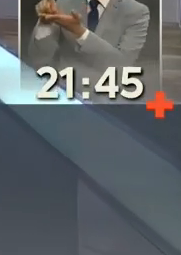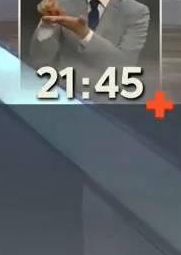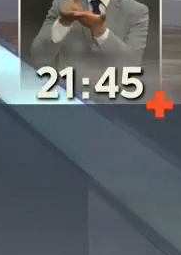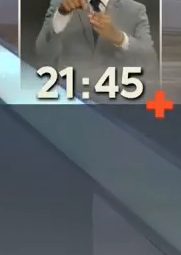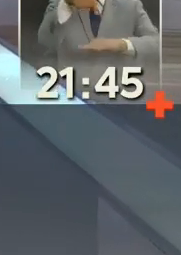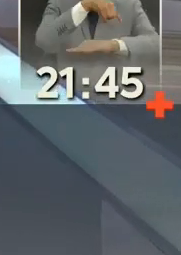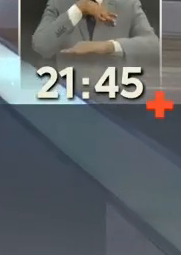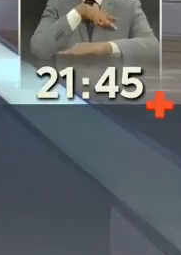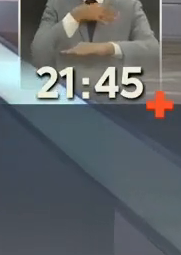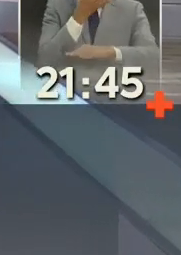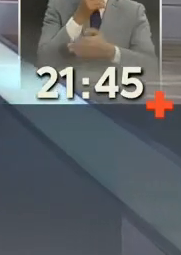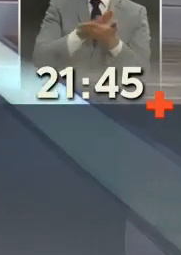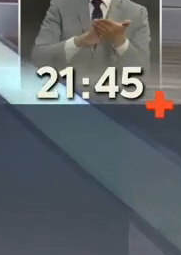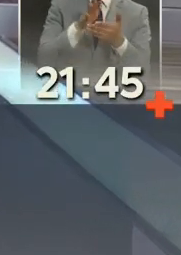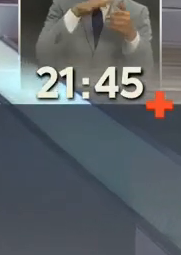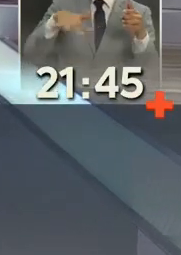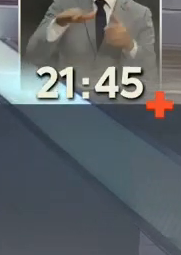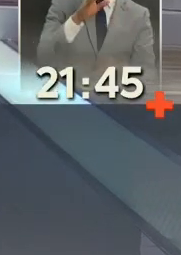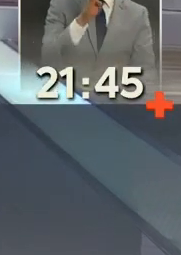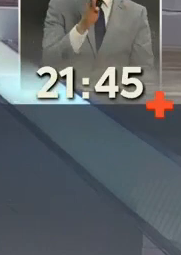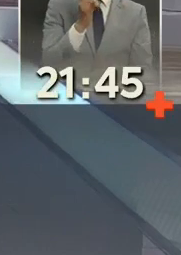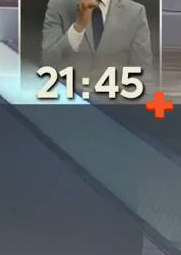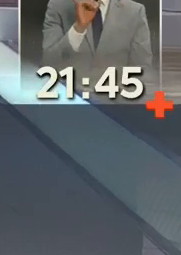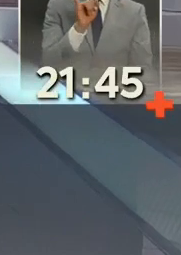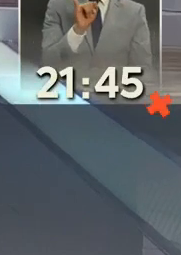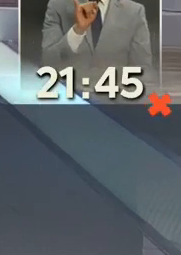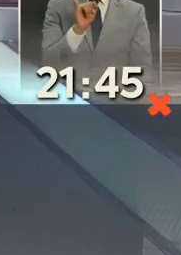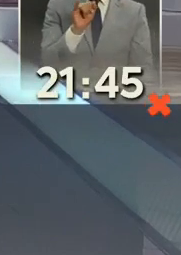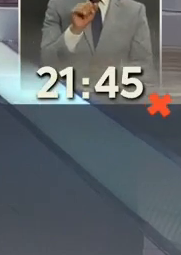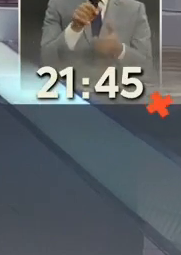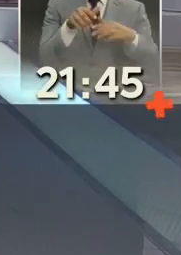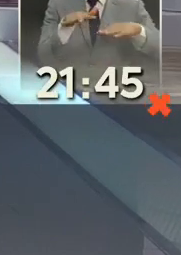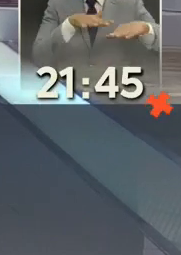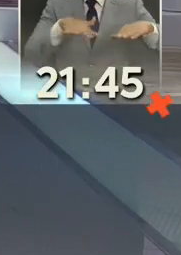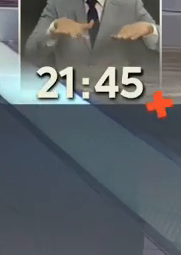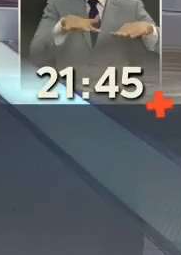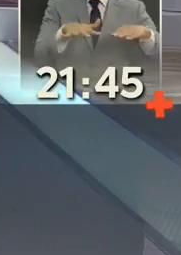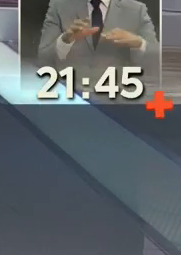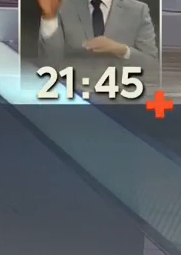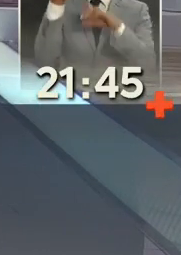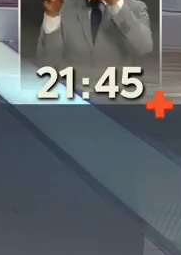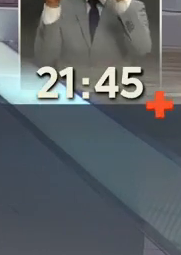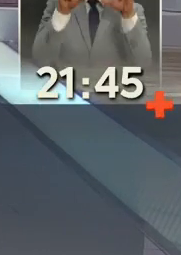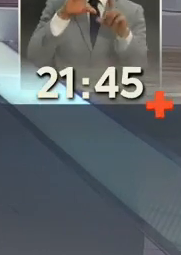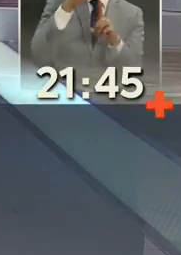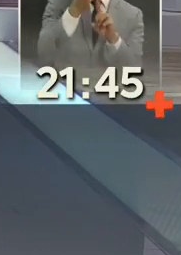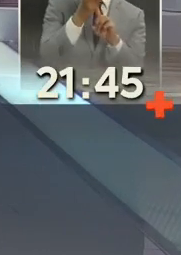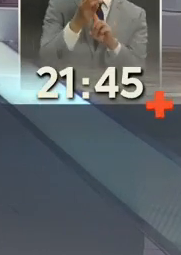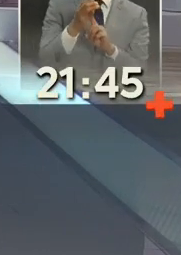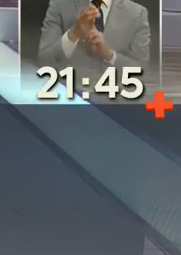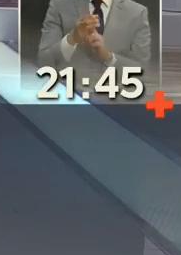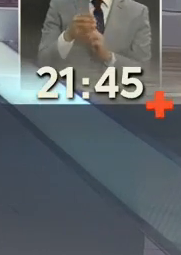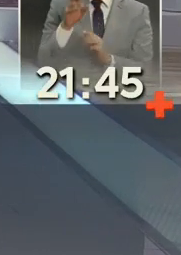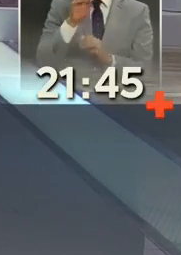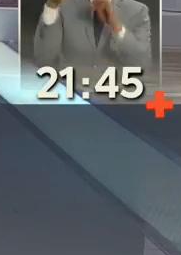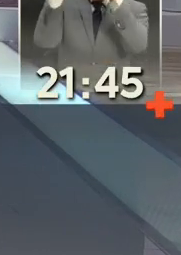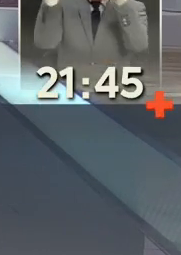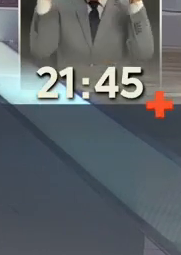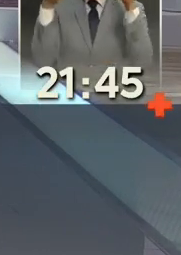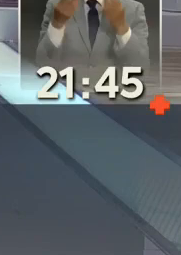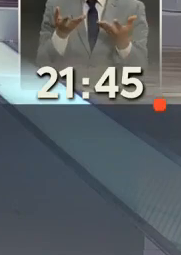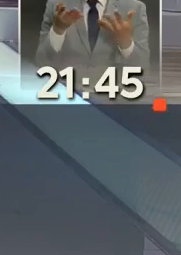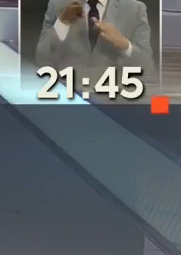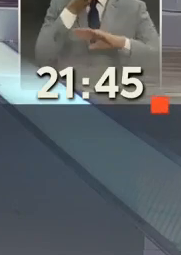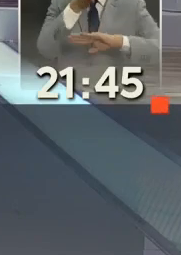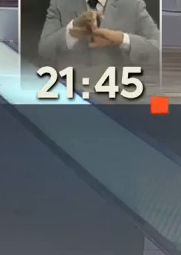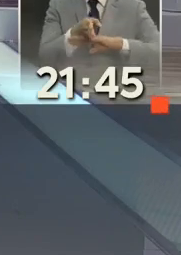ejemplo, el lago Budi, donde en varios puntos de la costa se mezcla el turismo y la cultura mapuche. ¿Cómo llegar? Ponga atención a